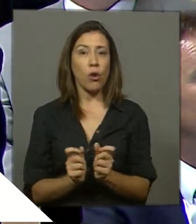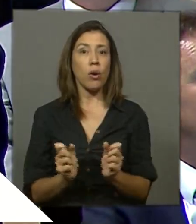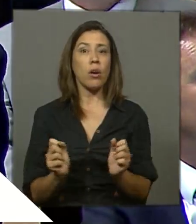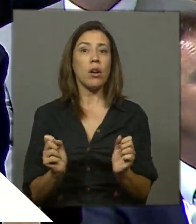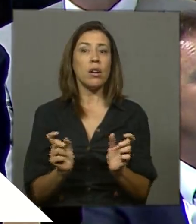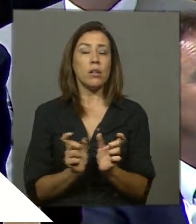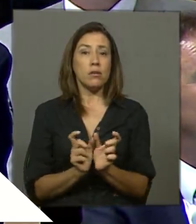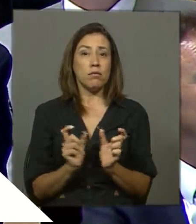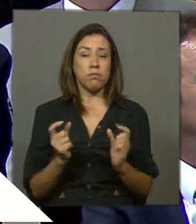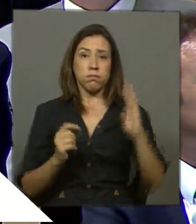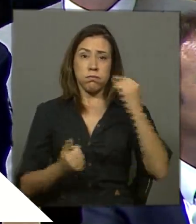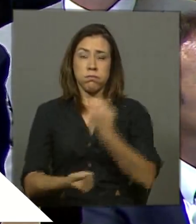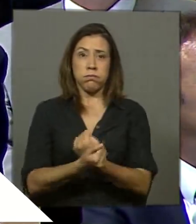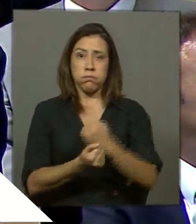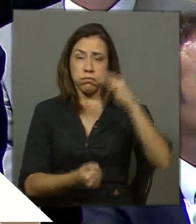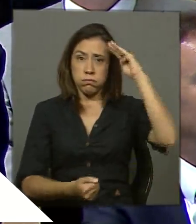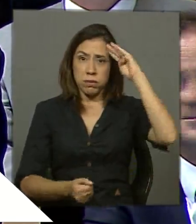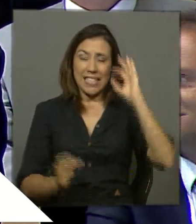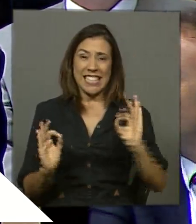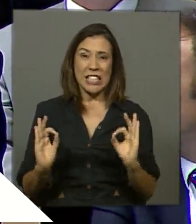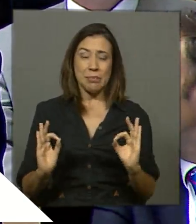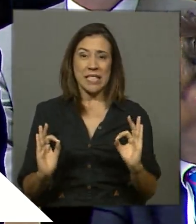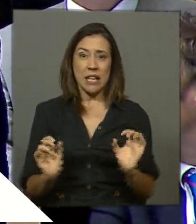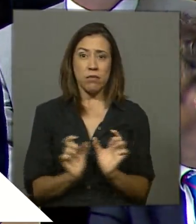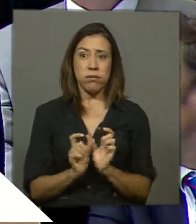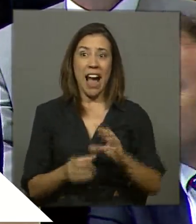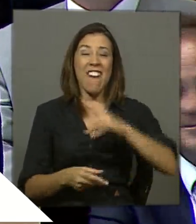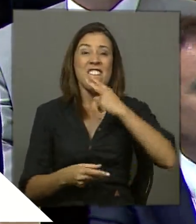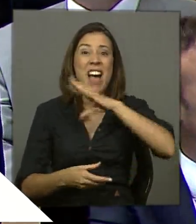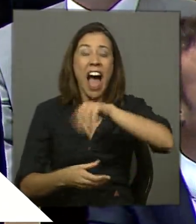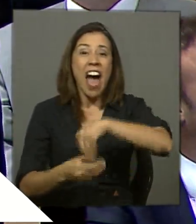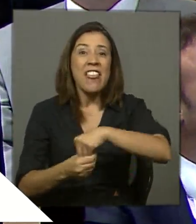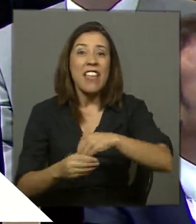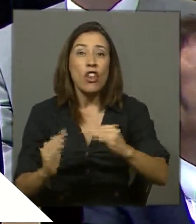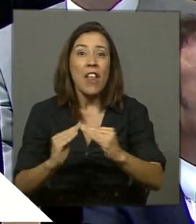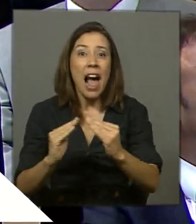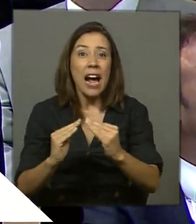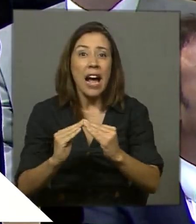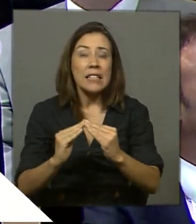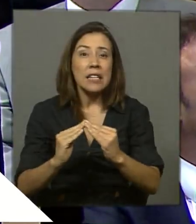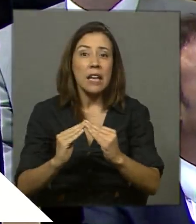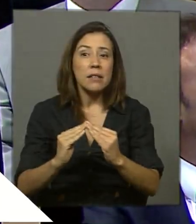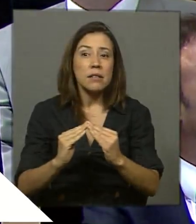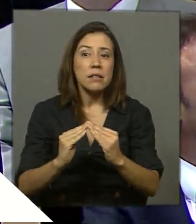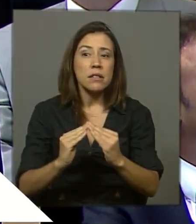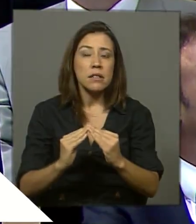de fuerzas armadas de fuerzas especiales adentro de su